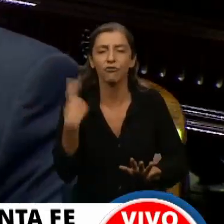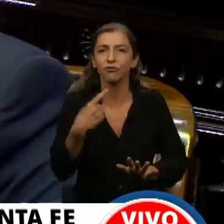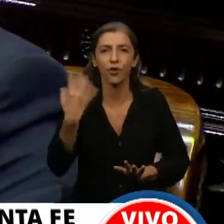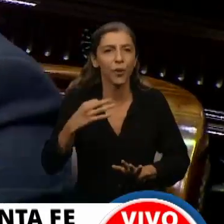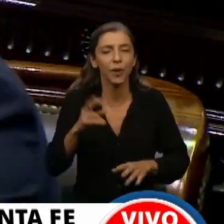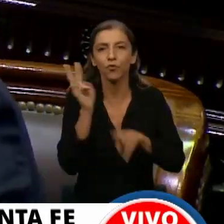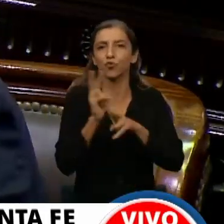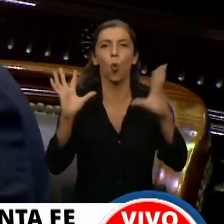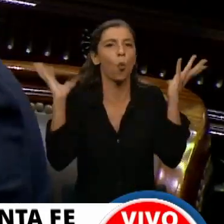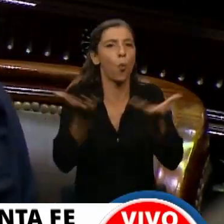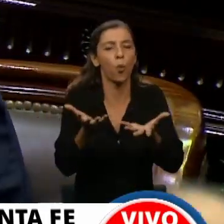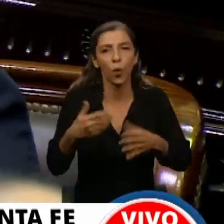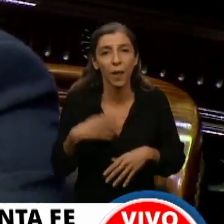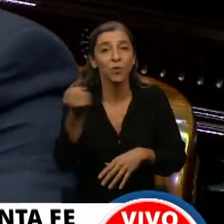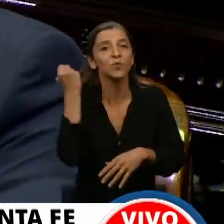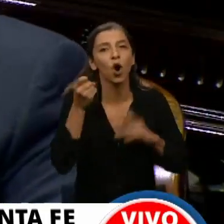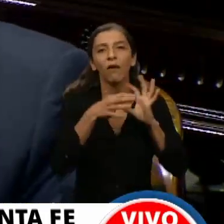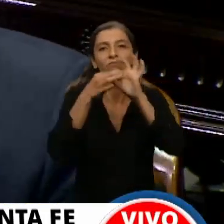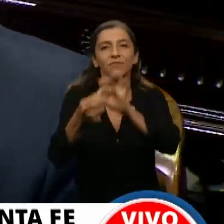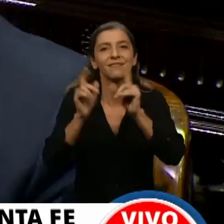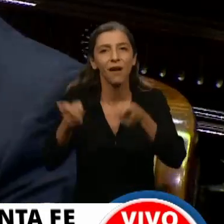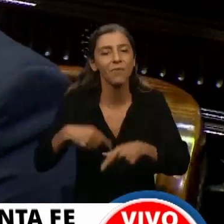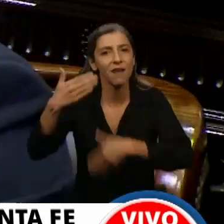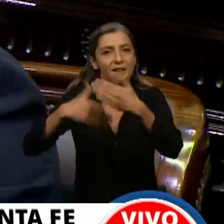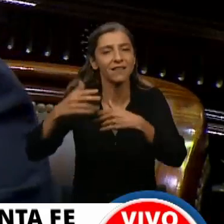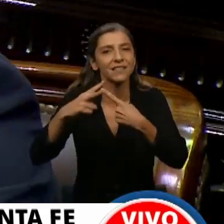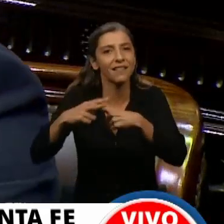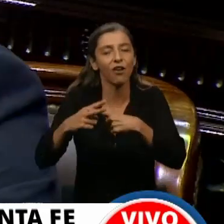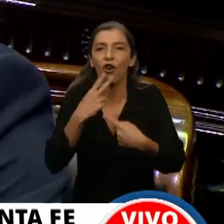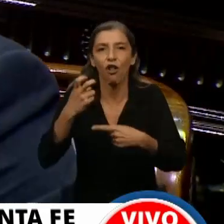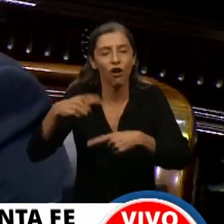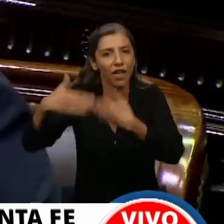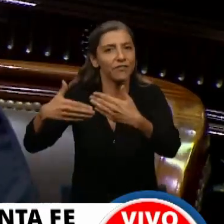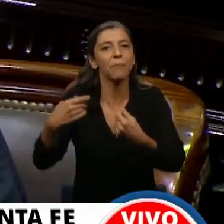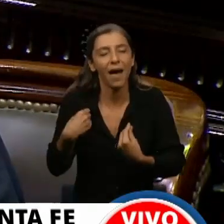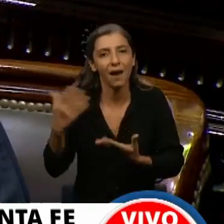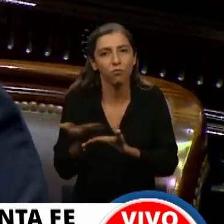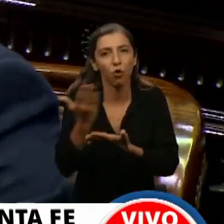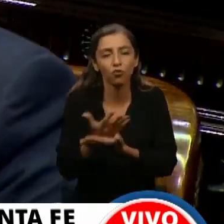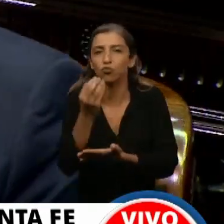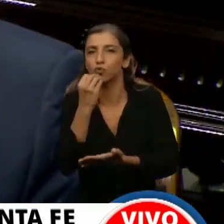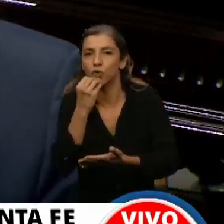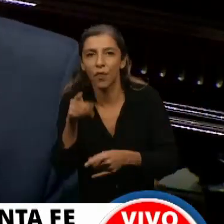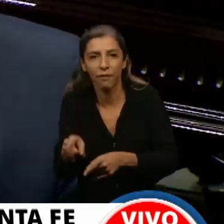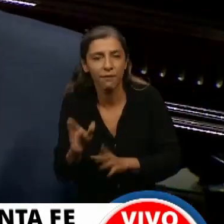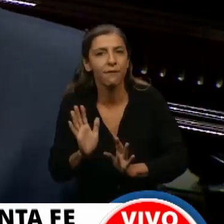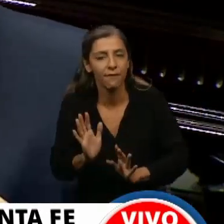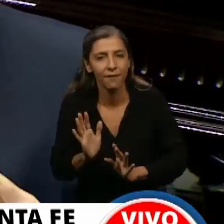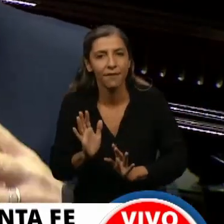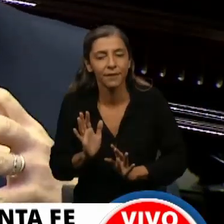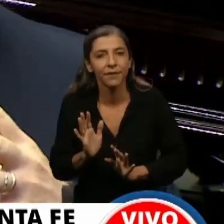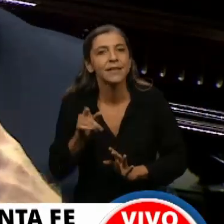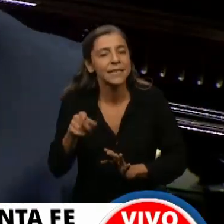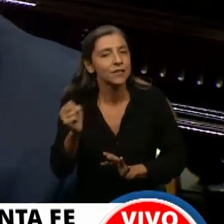en cuenta los avances tecnológicos que nos permitan producir alimentos en un balance